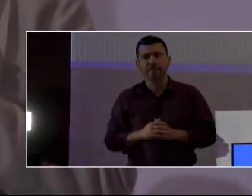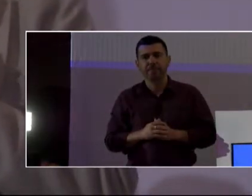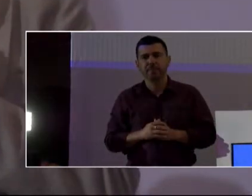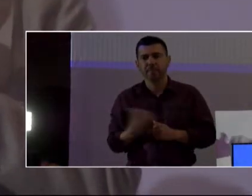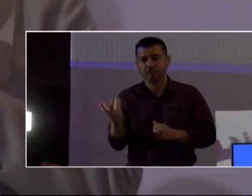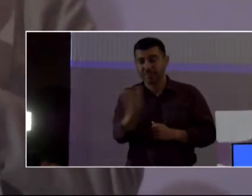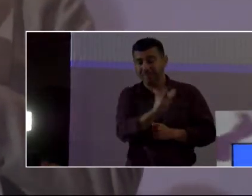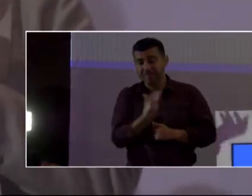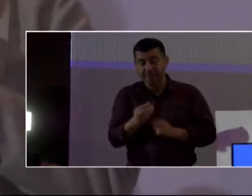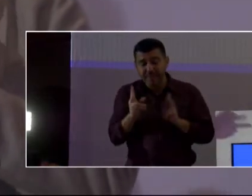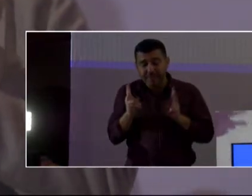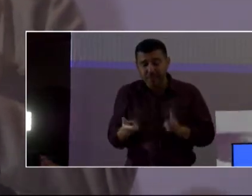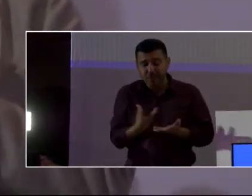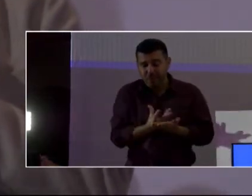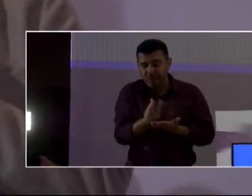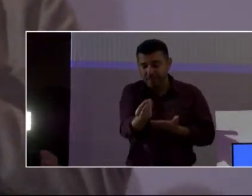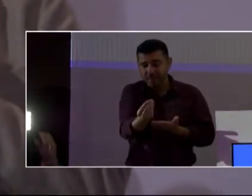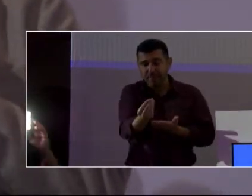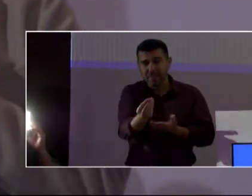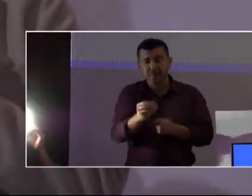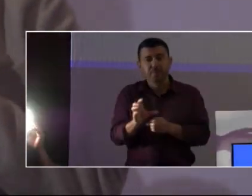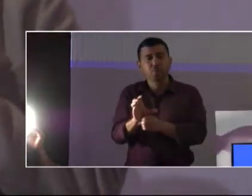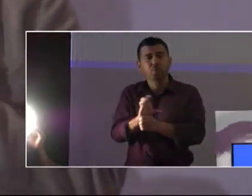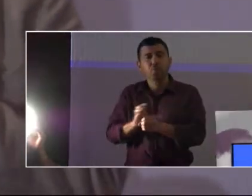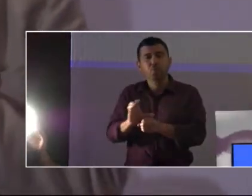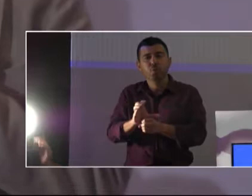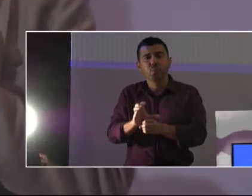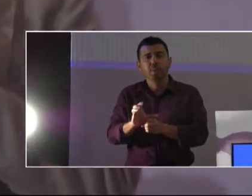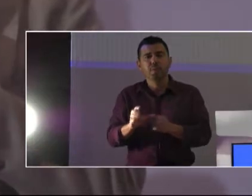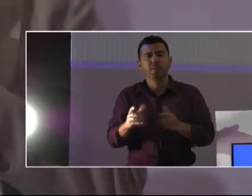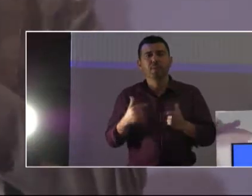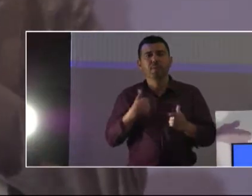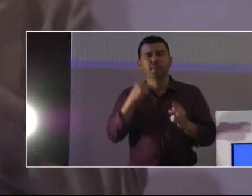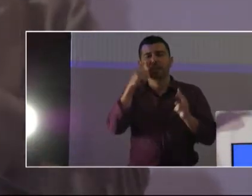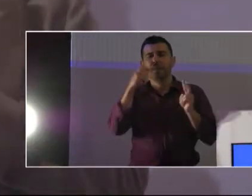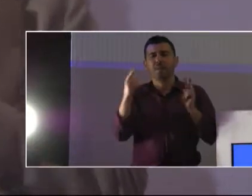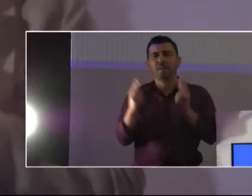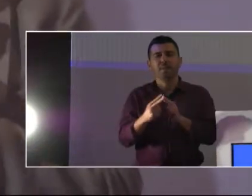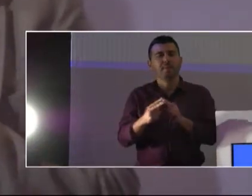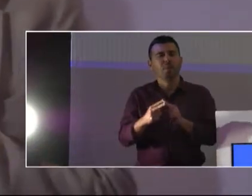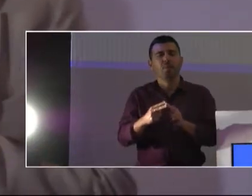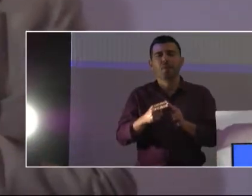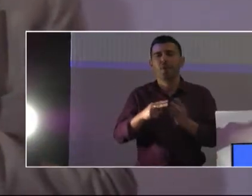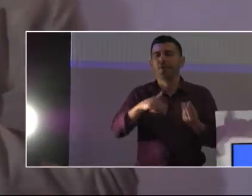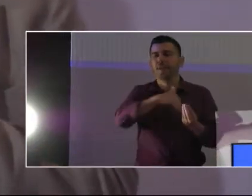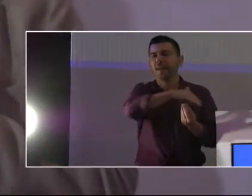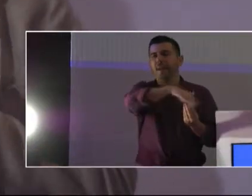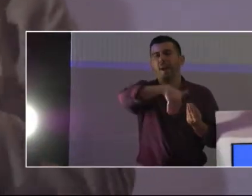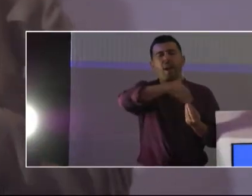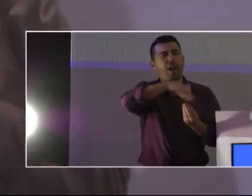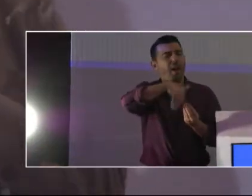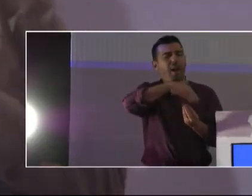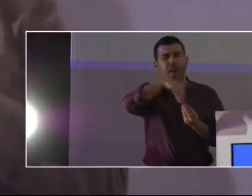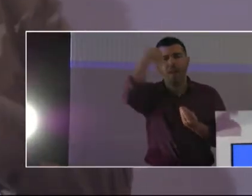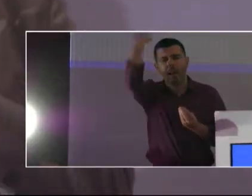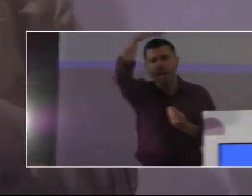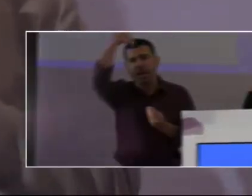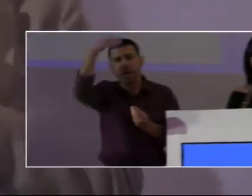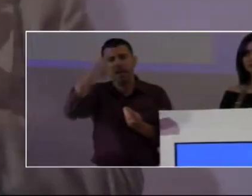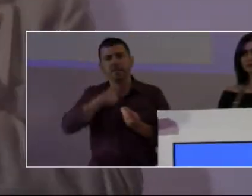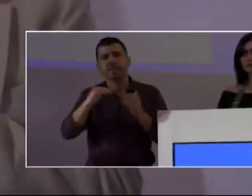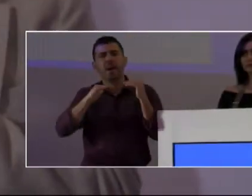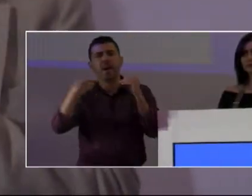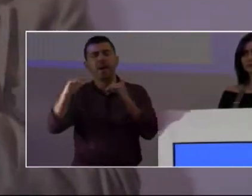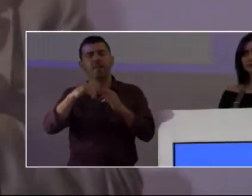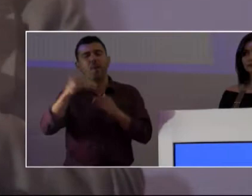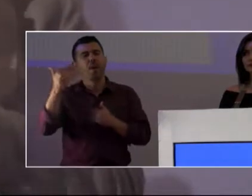también generó un desconocimiento de las necesidades del campo. Las políticas educativas